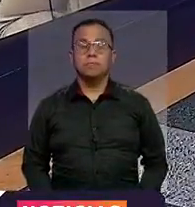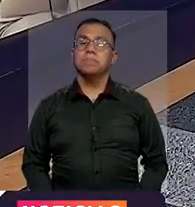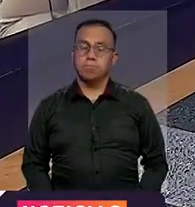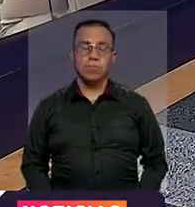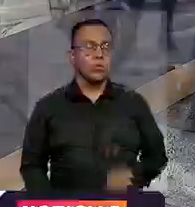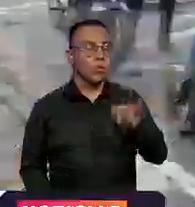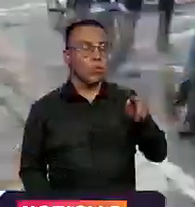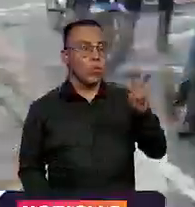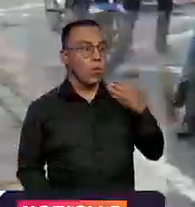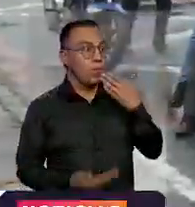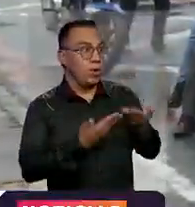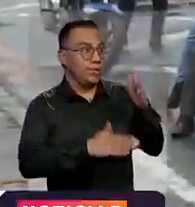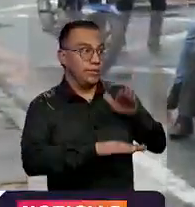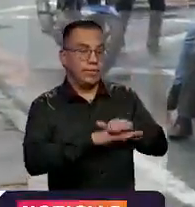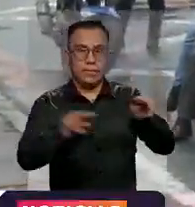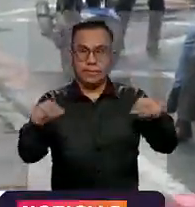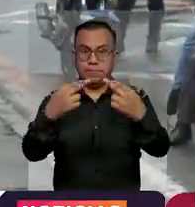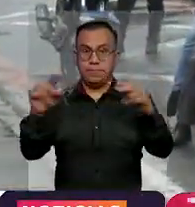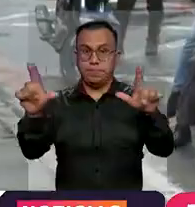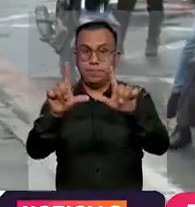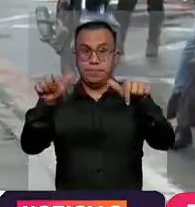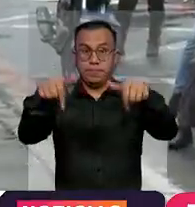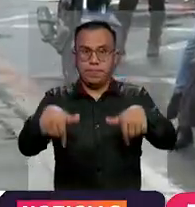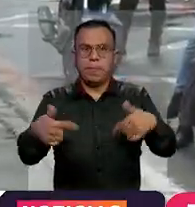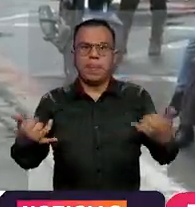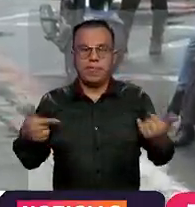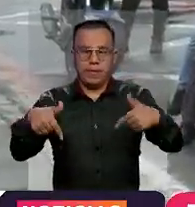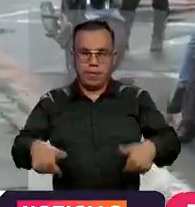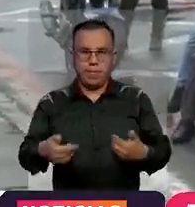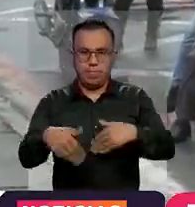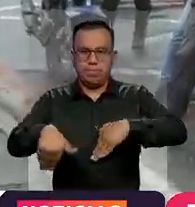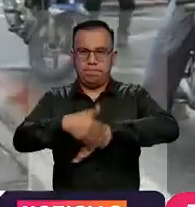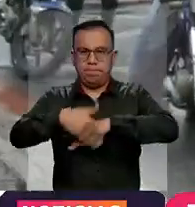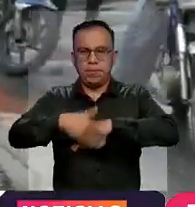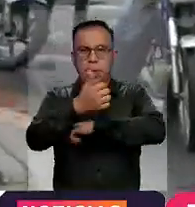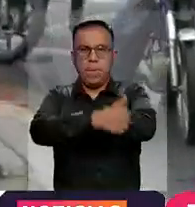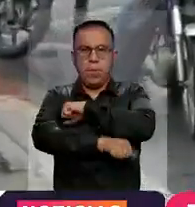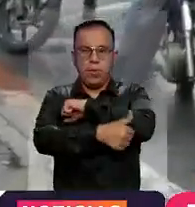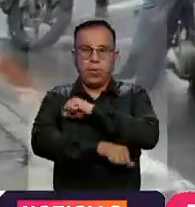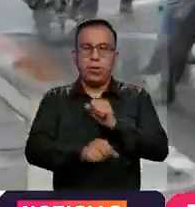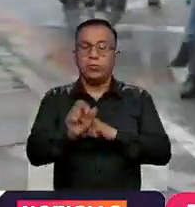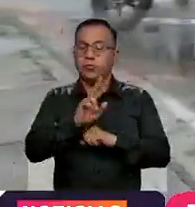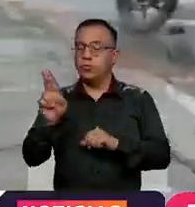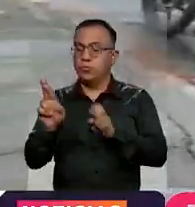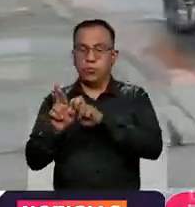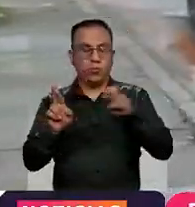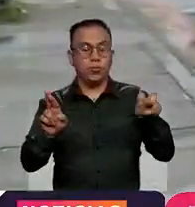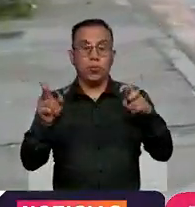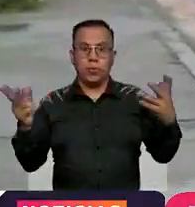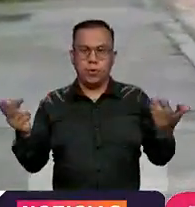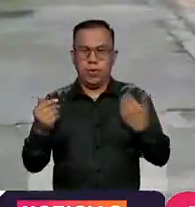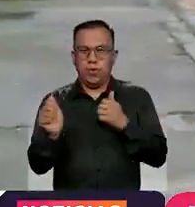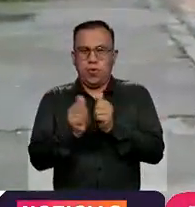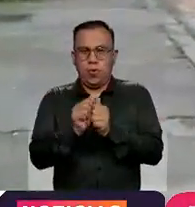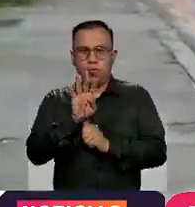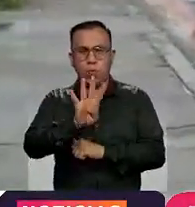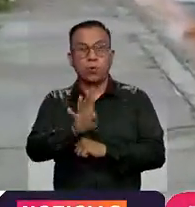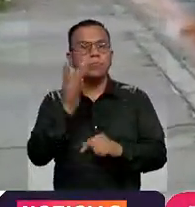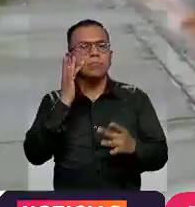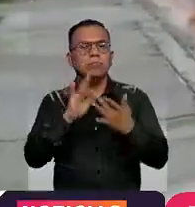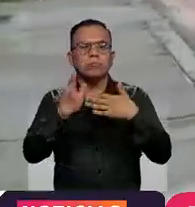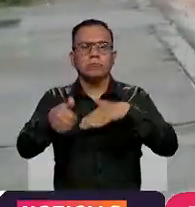Juan y televidentes, buenas tardes. Pues precisamente a esta hora me encuentro desde la avenida Boyacá, sentido sur-norte, a la altura de la calle Cuarta, donde